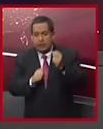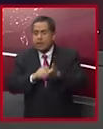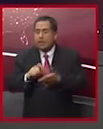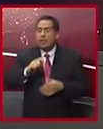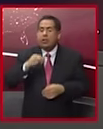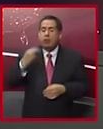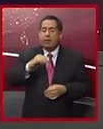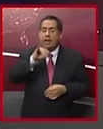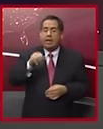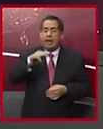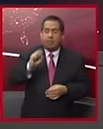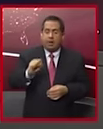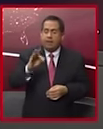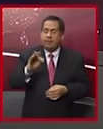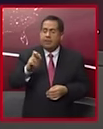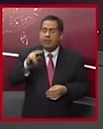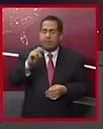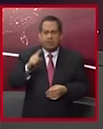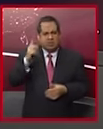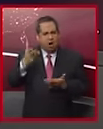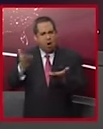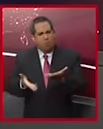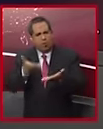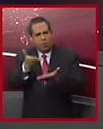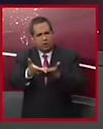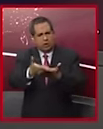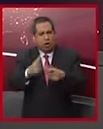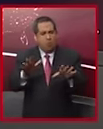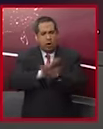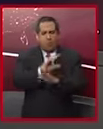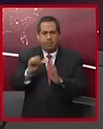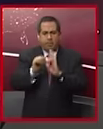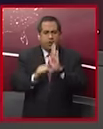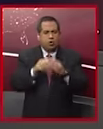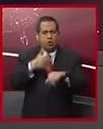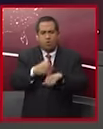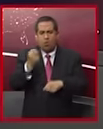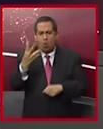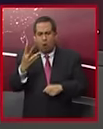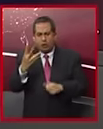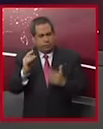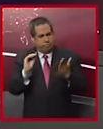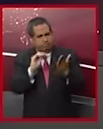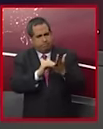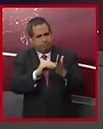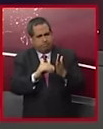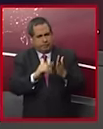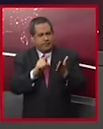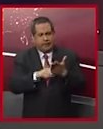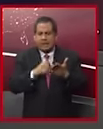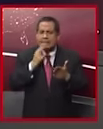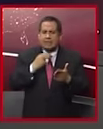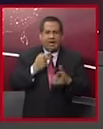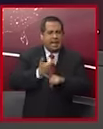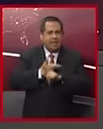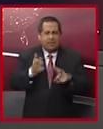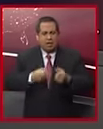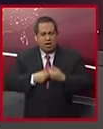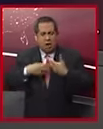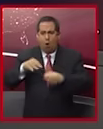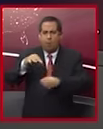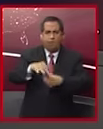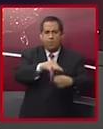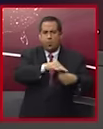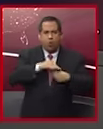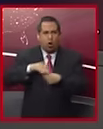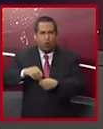Fernando Cárdenas Gracia, quien hizo una propuesta de modificación al artículo 4. El objetivo, preservar la libertad de emisión del voto por